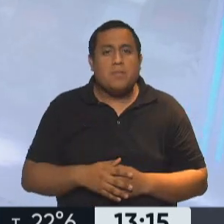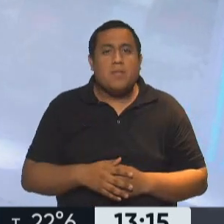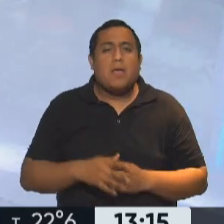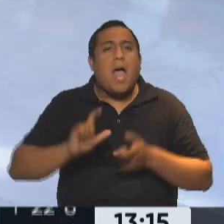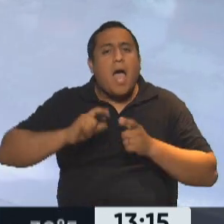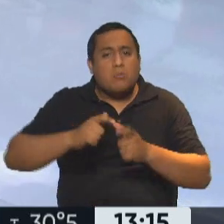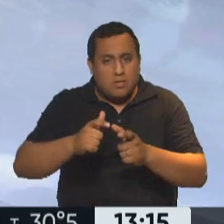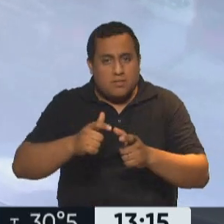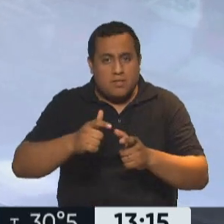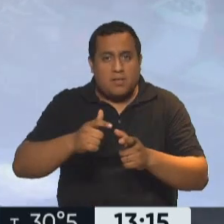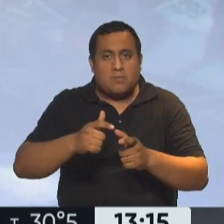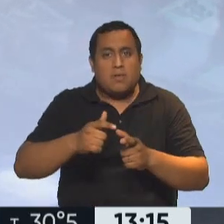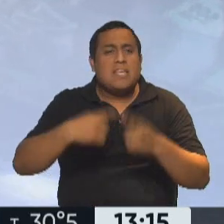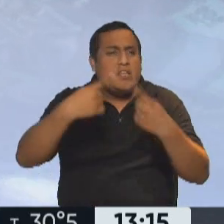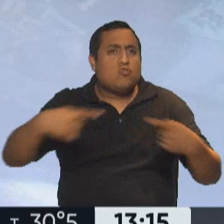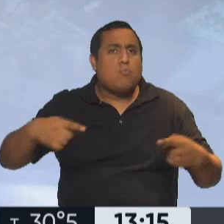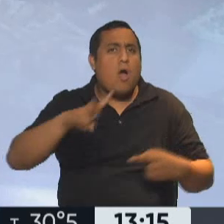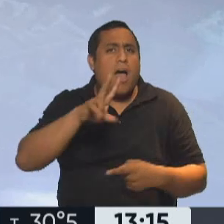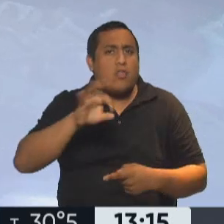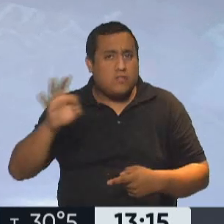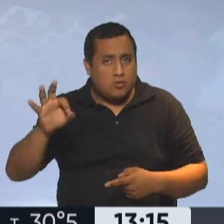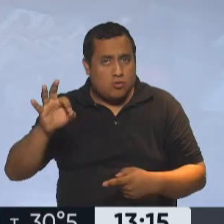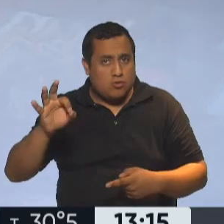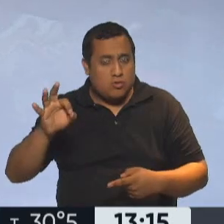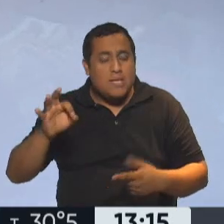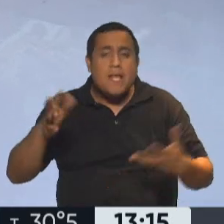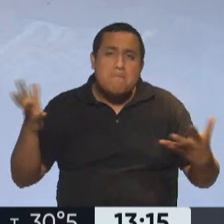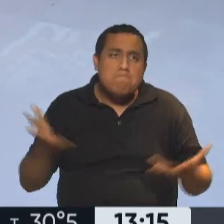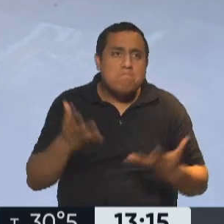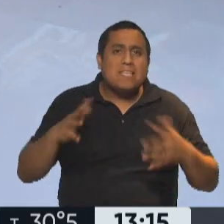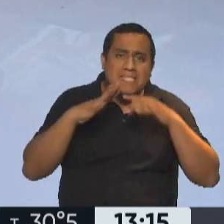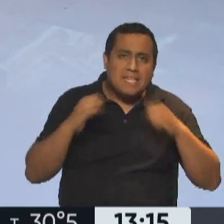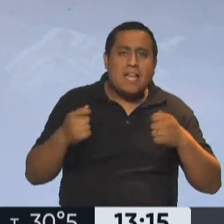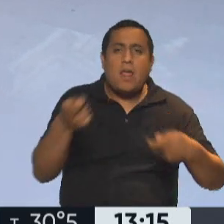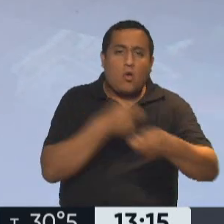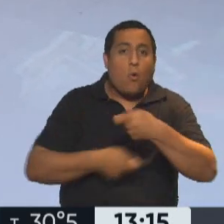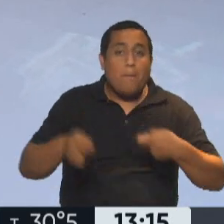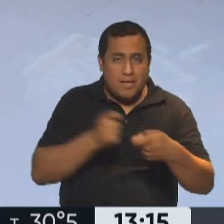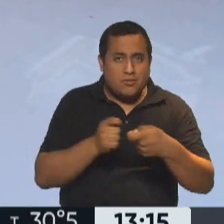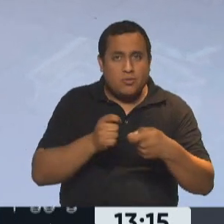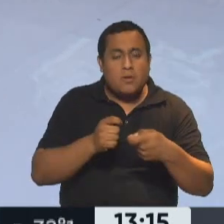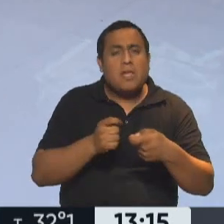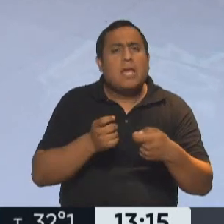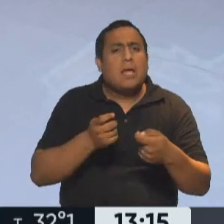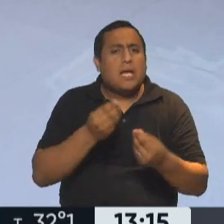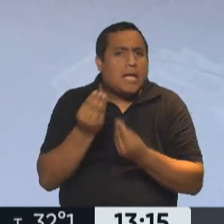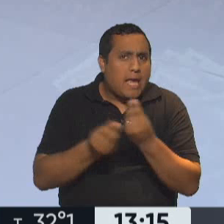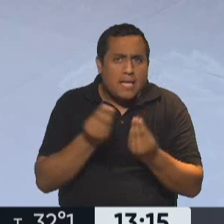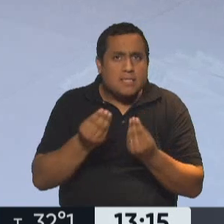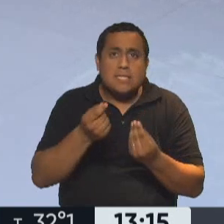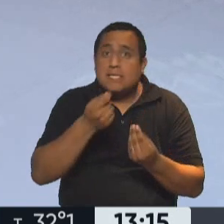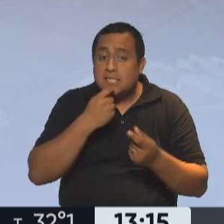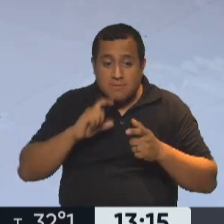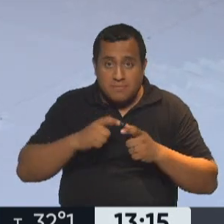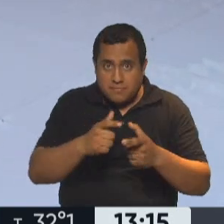remarcarle a los productores los insumos a 200? Atención a eso, digo por la Secretaría de Comercio, porque sería desvirtuar una medida que